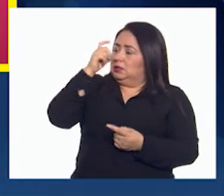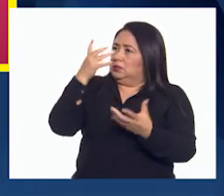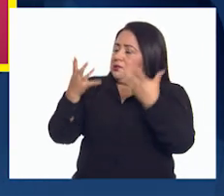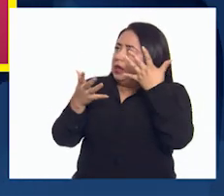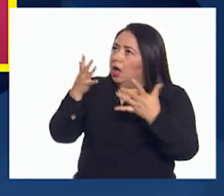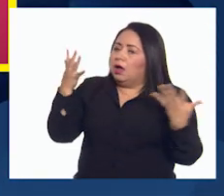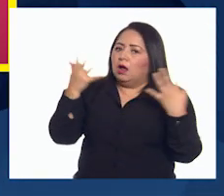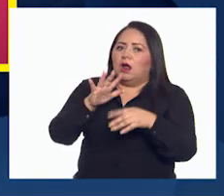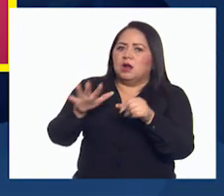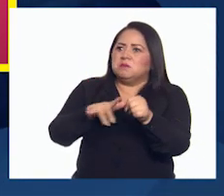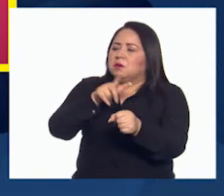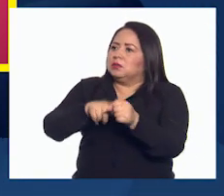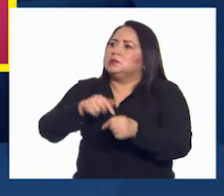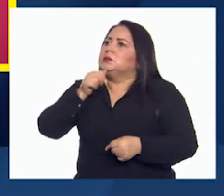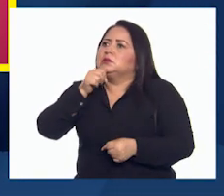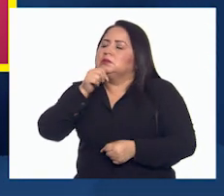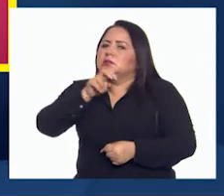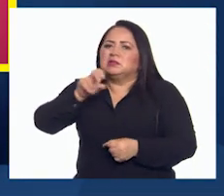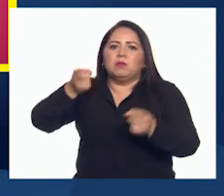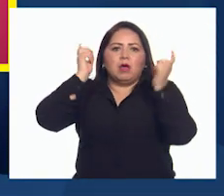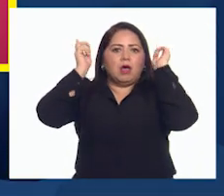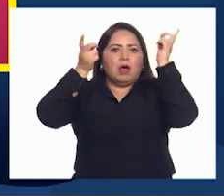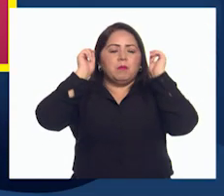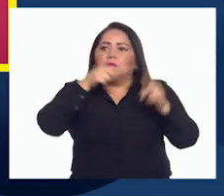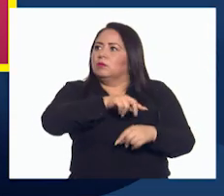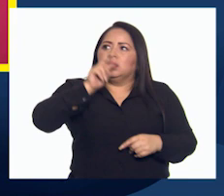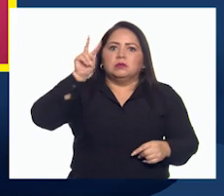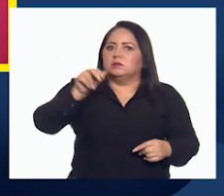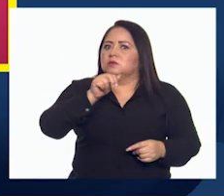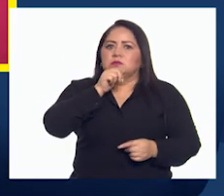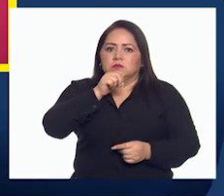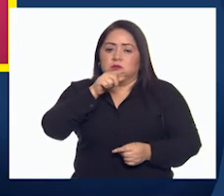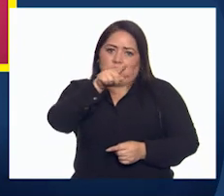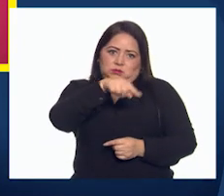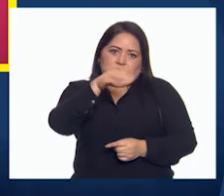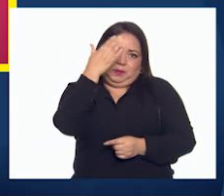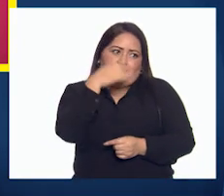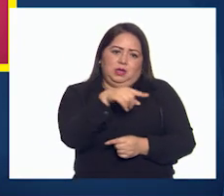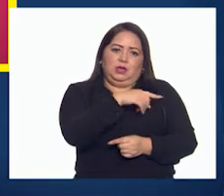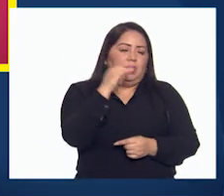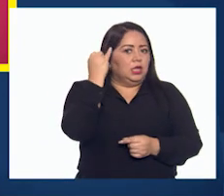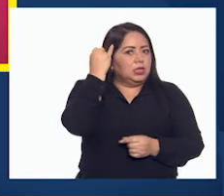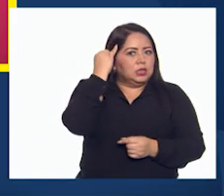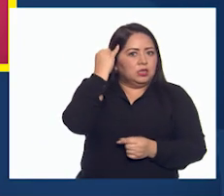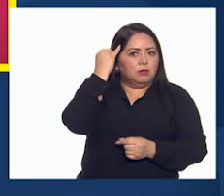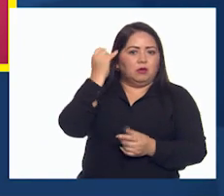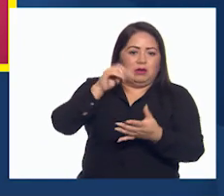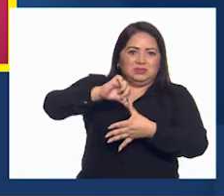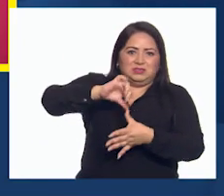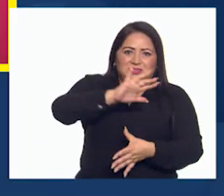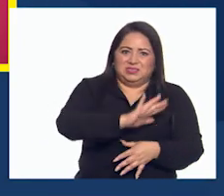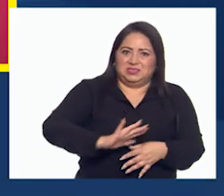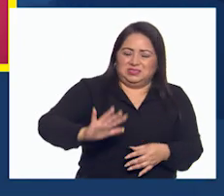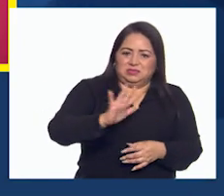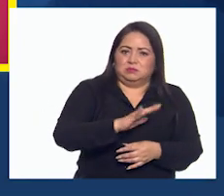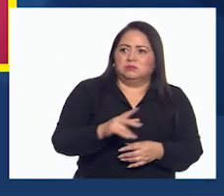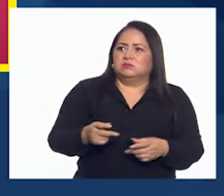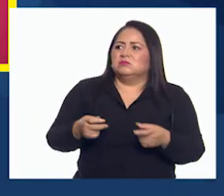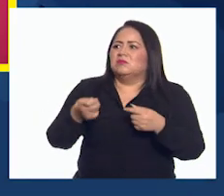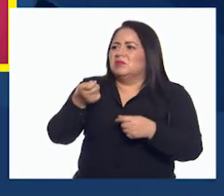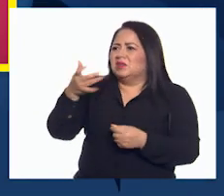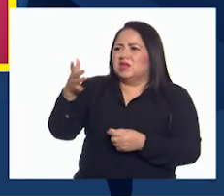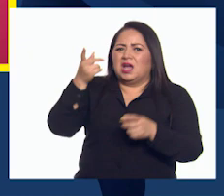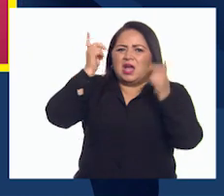dar cuenta de animales que no habían visto, como los caballos. Sabemos que los indios del centro de México denominaron a